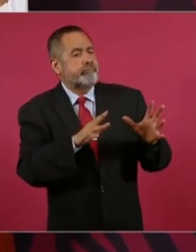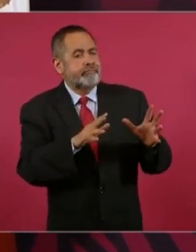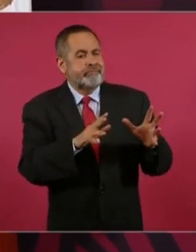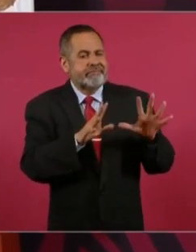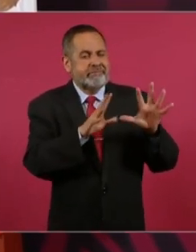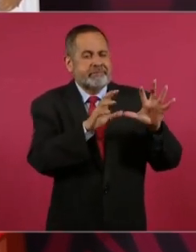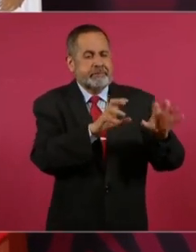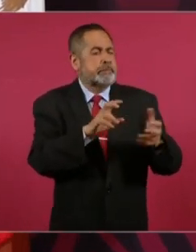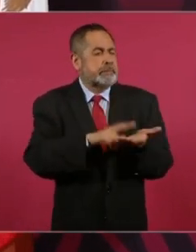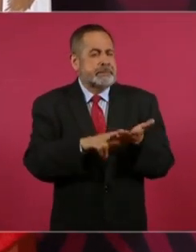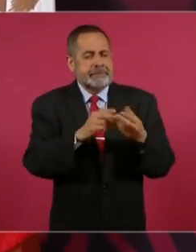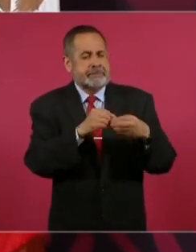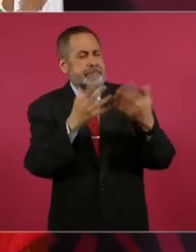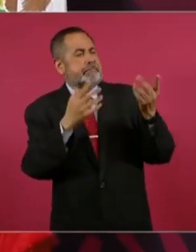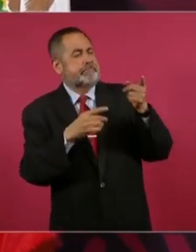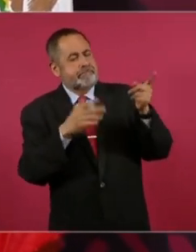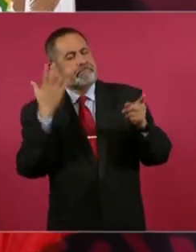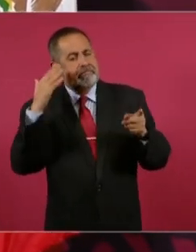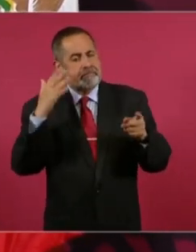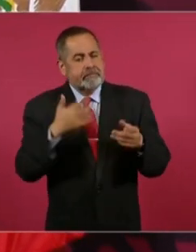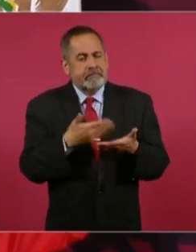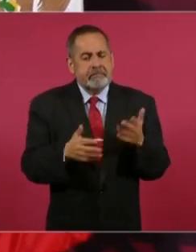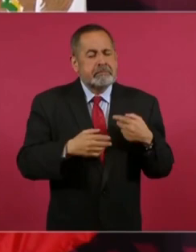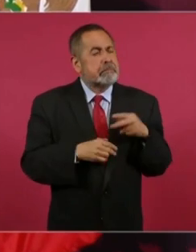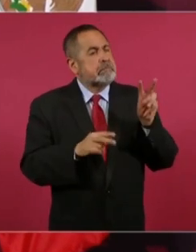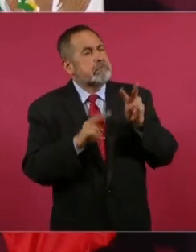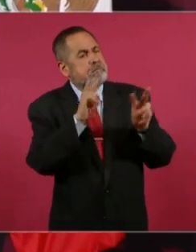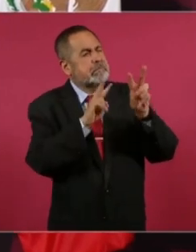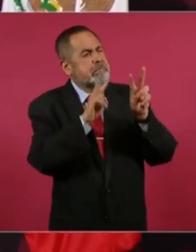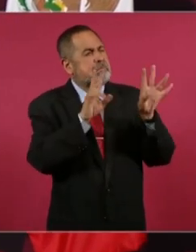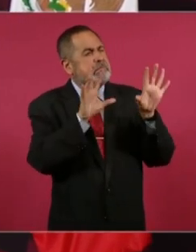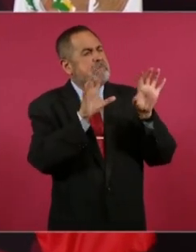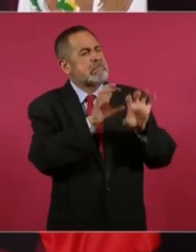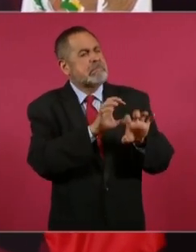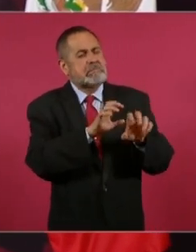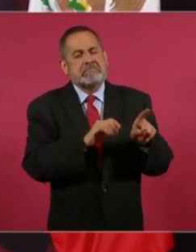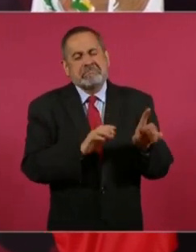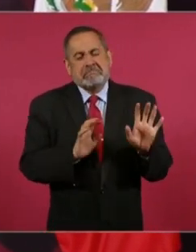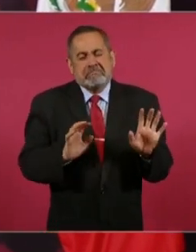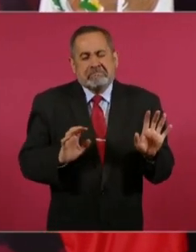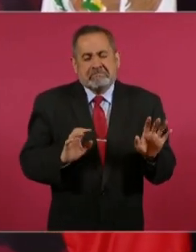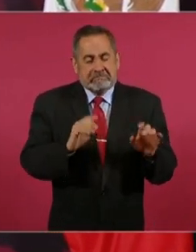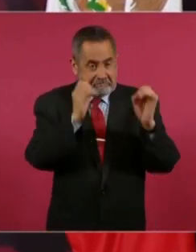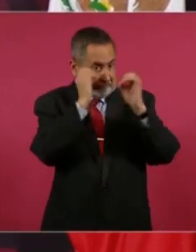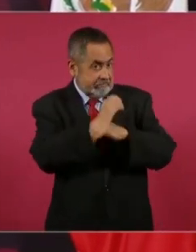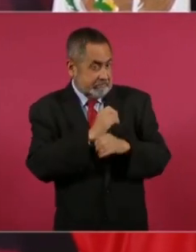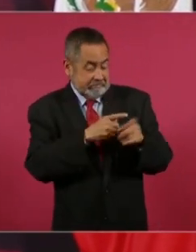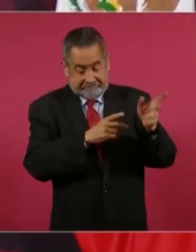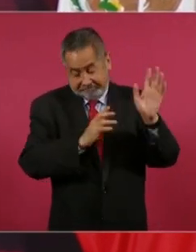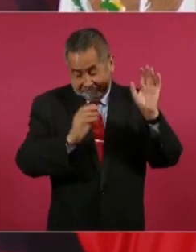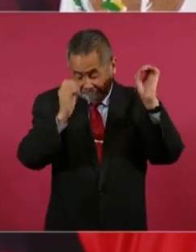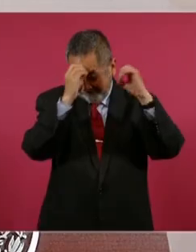pero un verde claro, ¿no? Yo ahora veo el verde más oscuro,